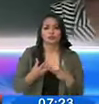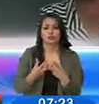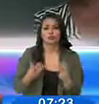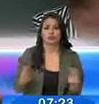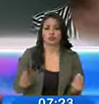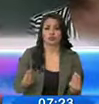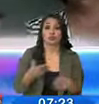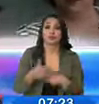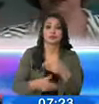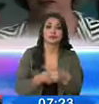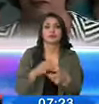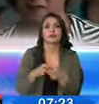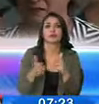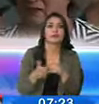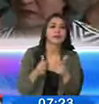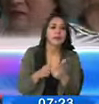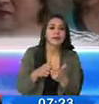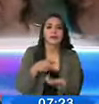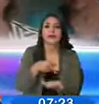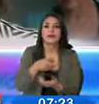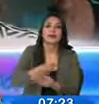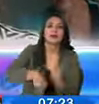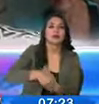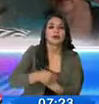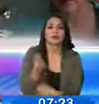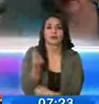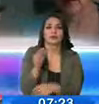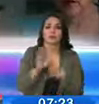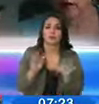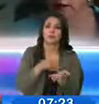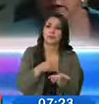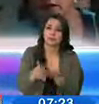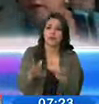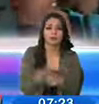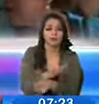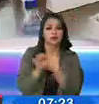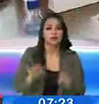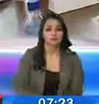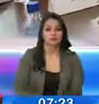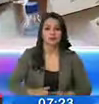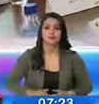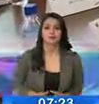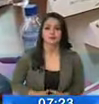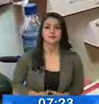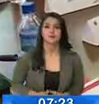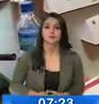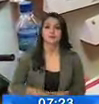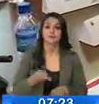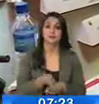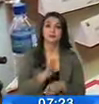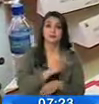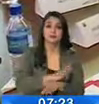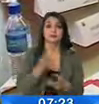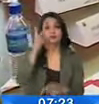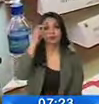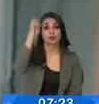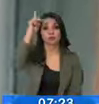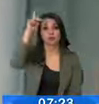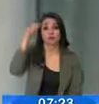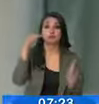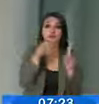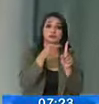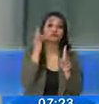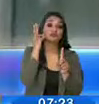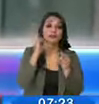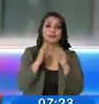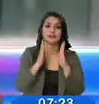el problema luego de que tener que devolver dineros. Mejor pagarle directamente a los trabajadores. En la legislatura y reacciones, Cristina Reyes, asambleísta